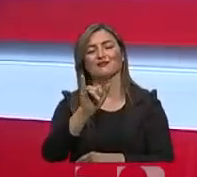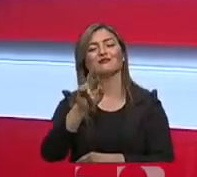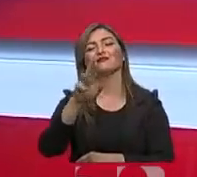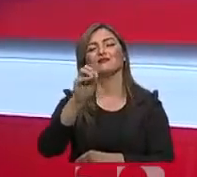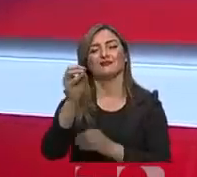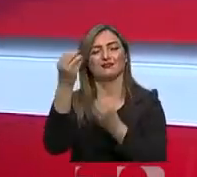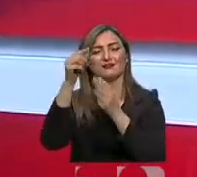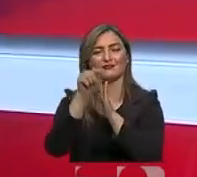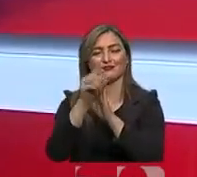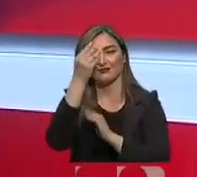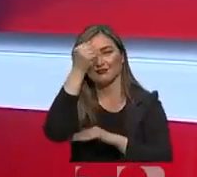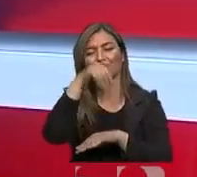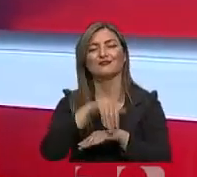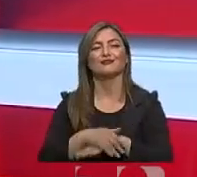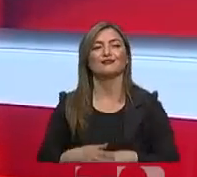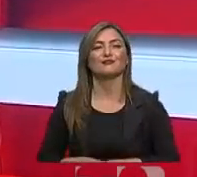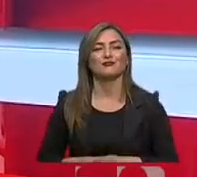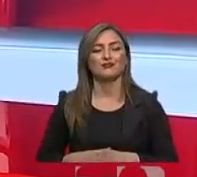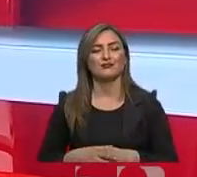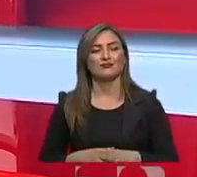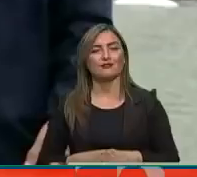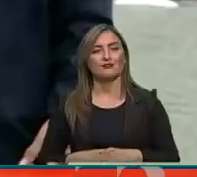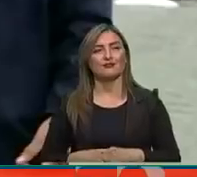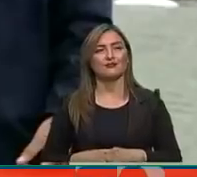todos los detalles. Jairo, buenas tardes.